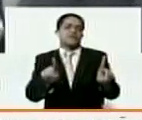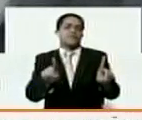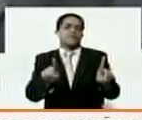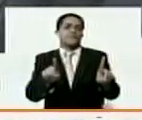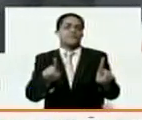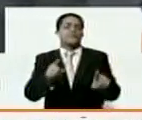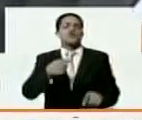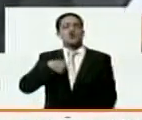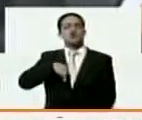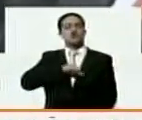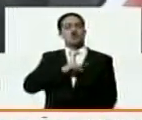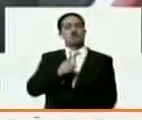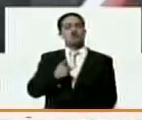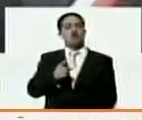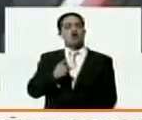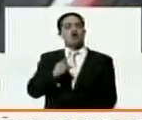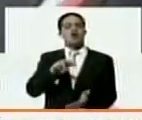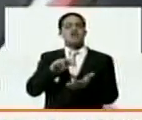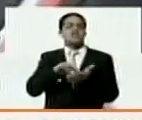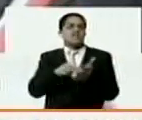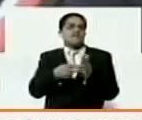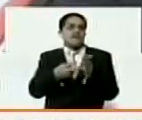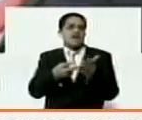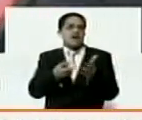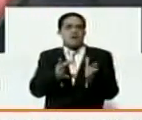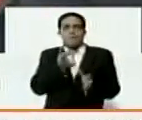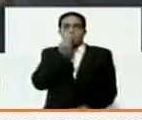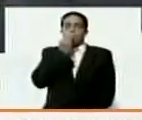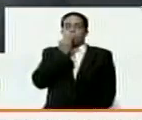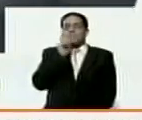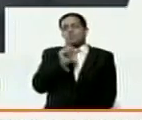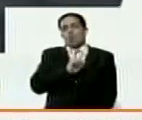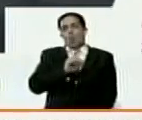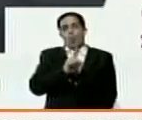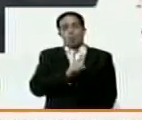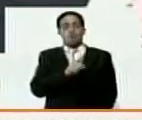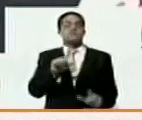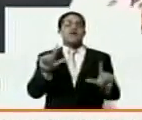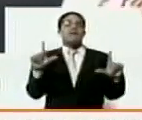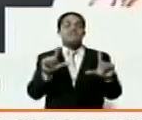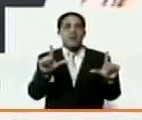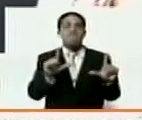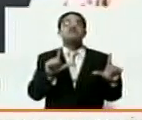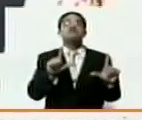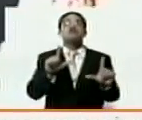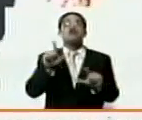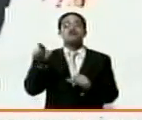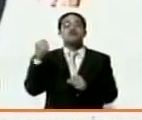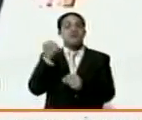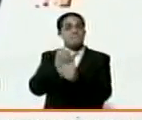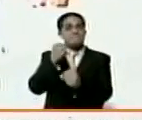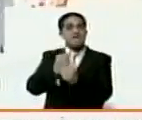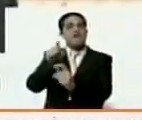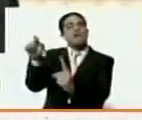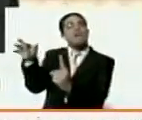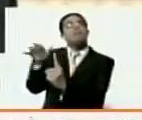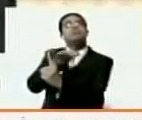vamos nosotros a dejar de explicarla, porque los medios de comunicación también hacen su trabajo, los medios de